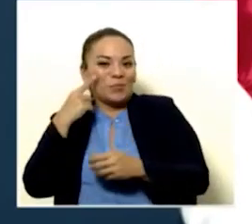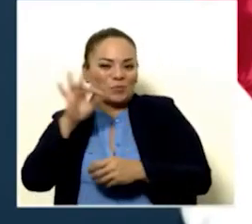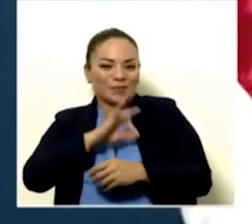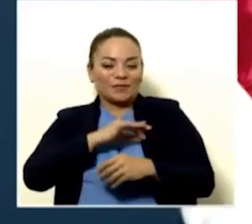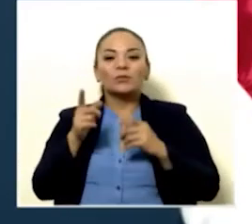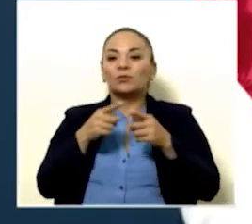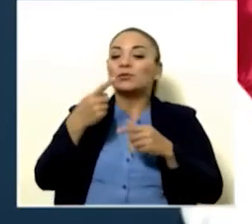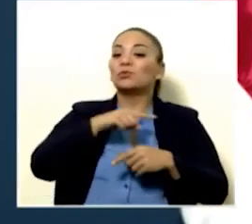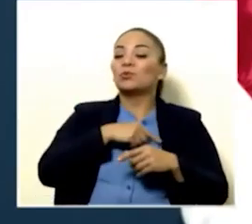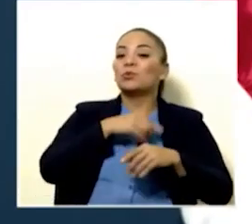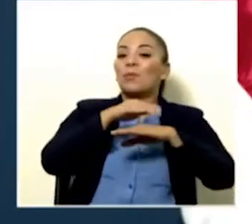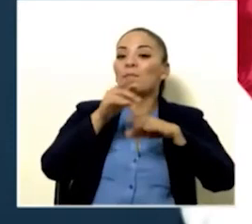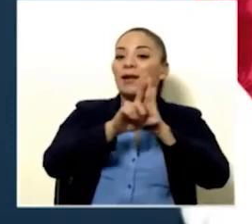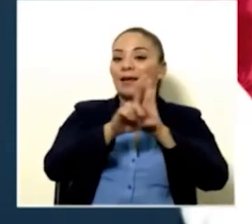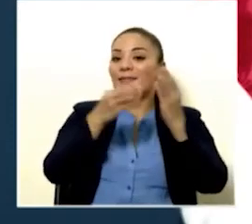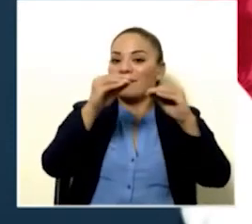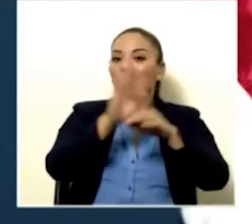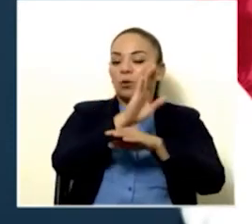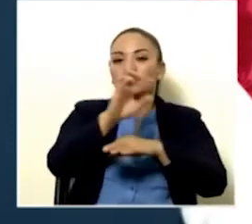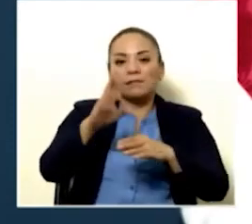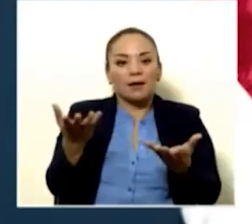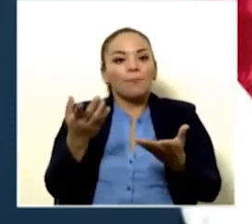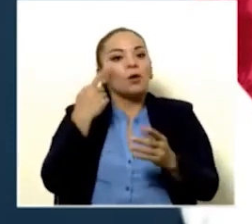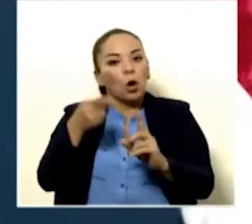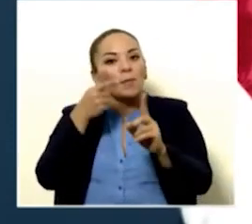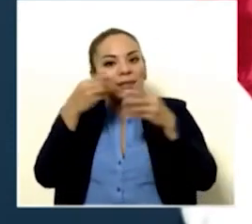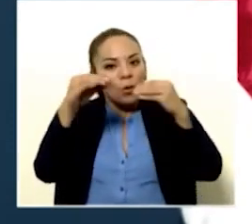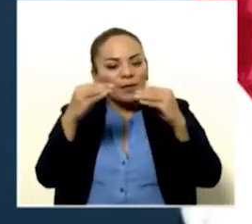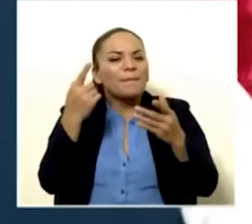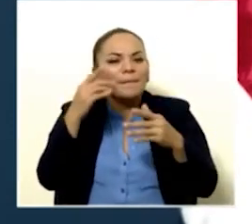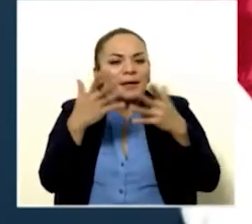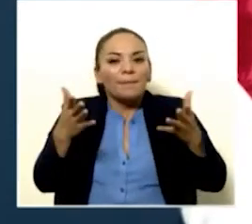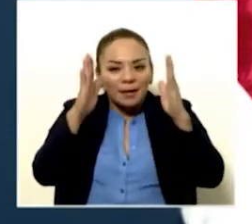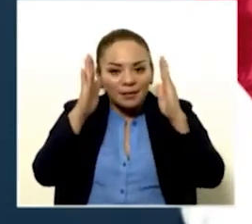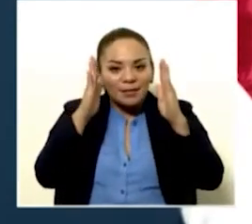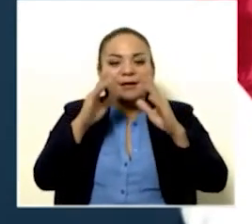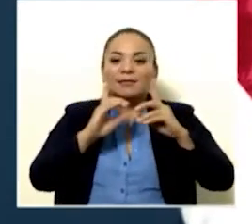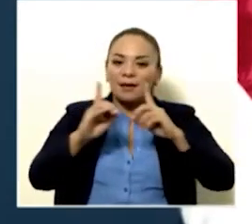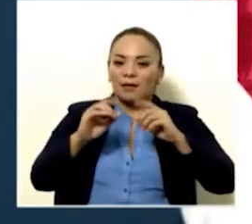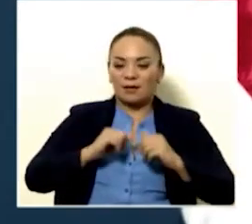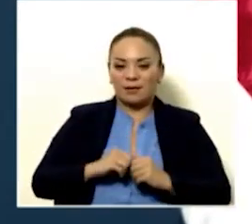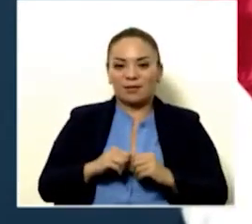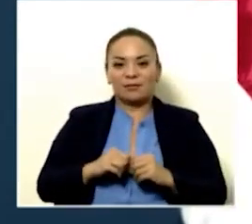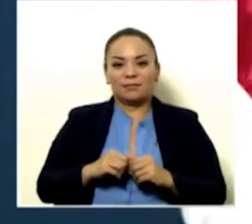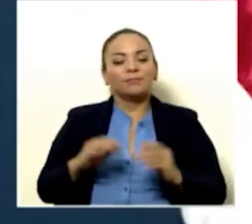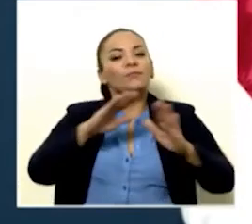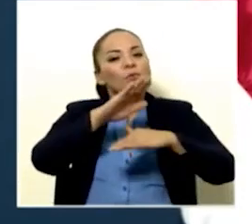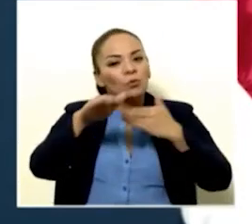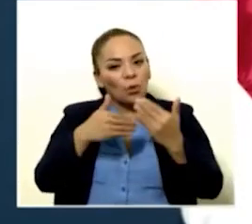ley de venta del Banco de Costa Rica para atender y dialogar sobre